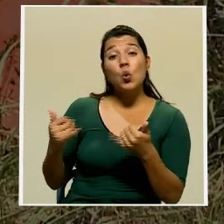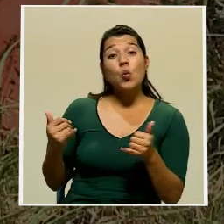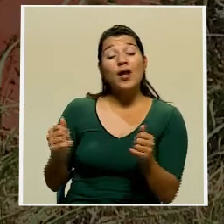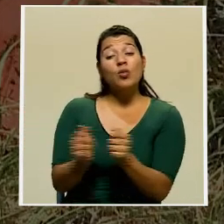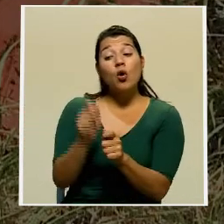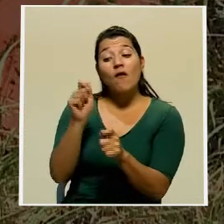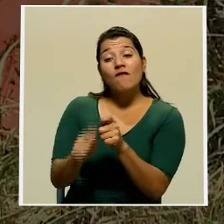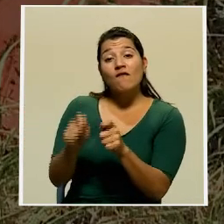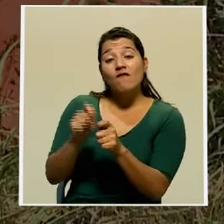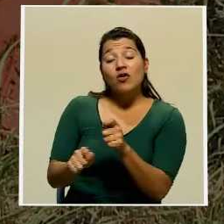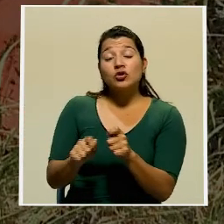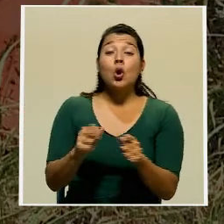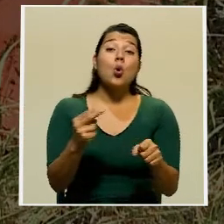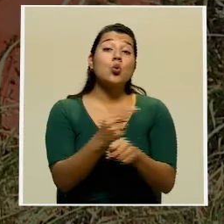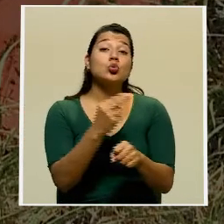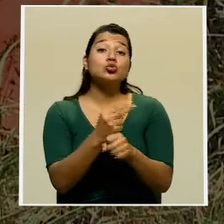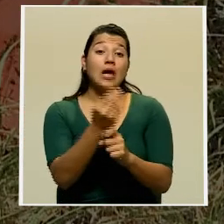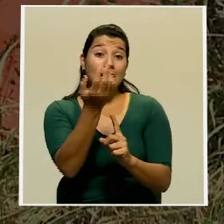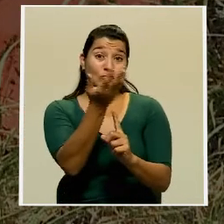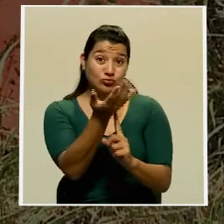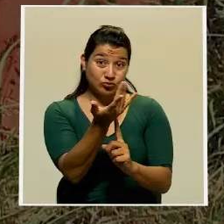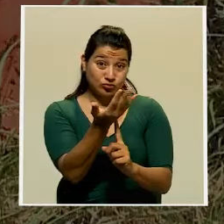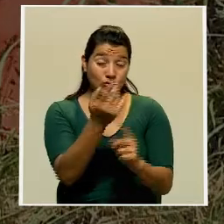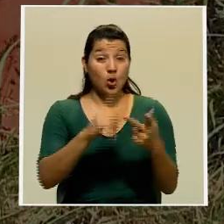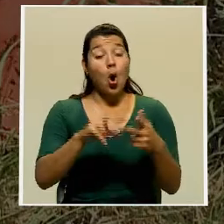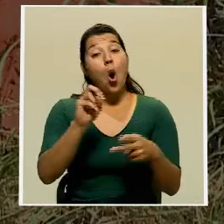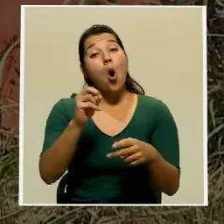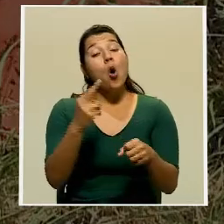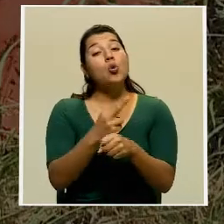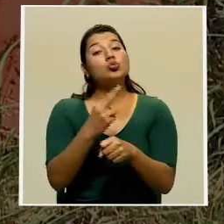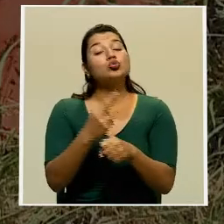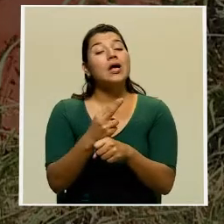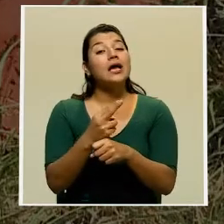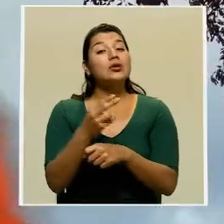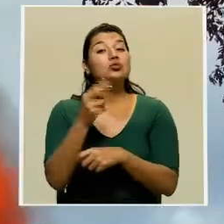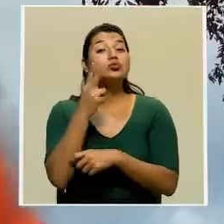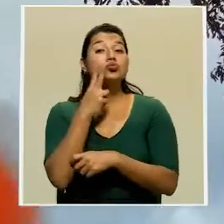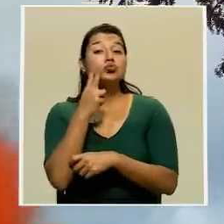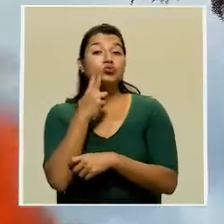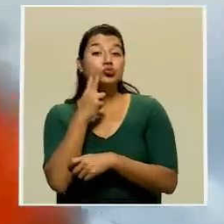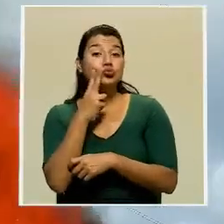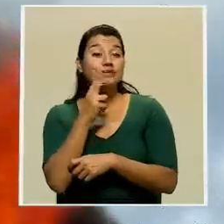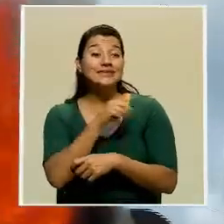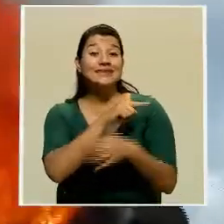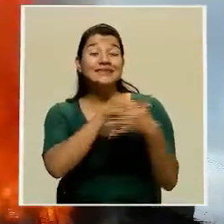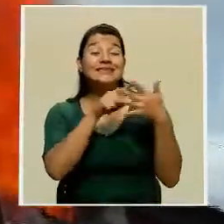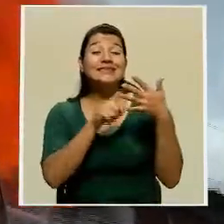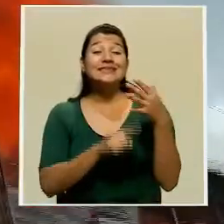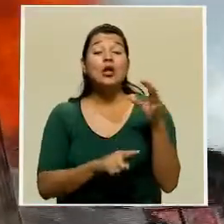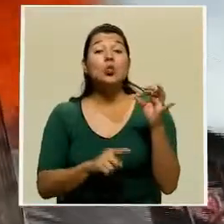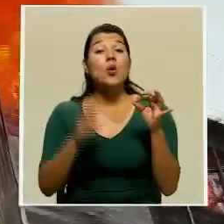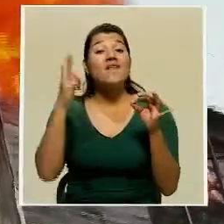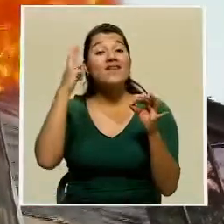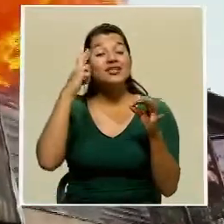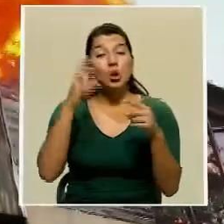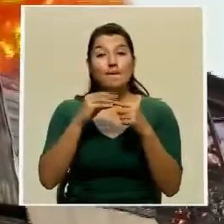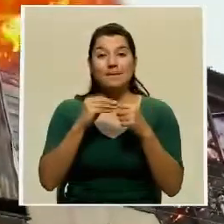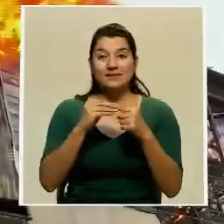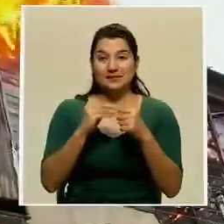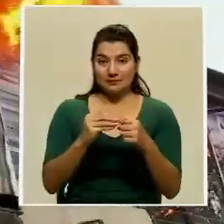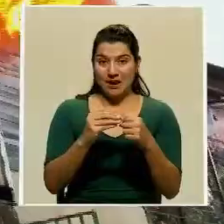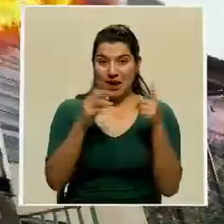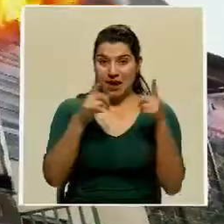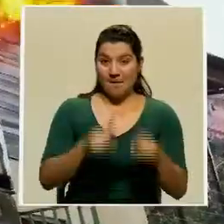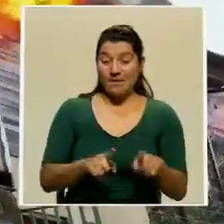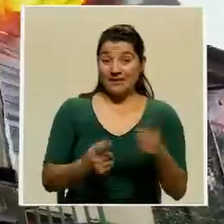o candelas y uso de cigarrillos. Esas son las 9 causas principales de incendios en